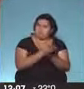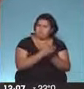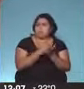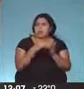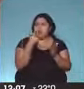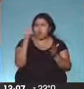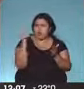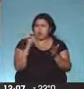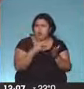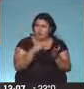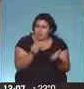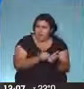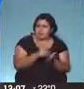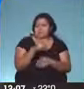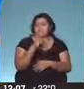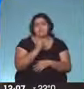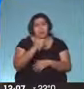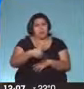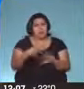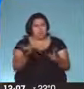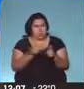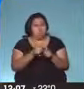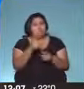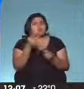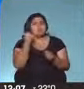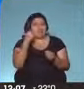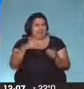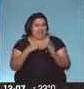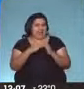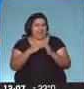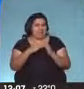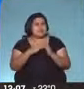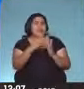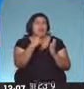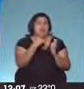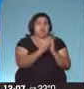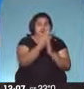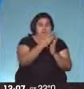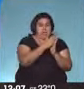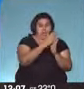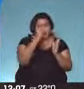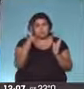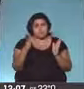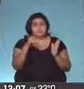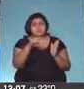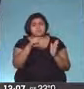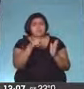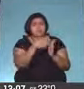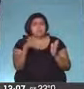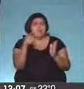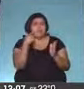en este momento? Claro, reunión que se hace en la Quinta de Olivos desde las 11:30 de la mañana, la ministra Sabina